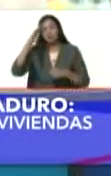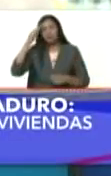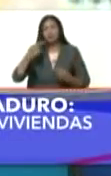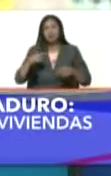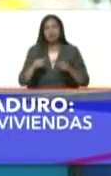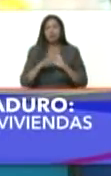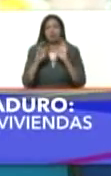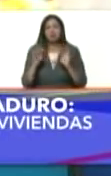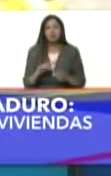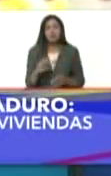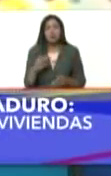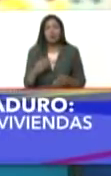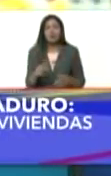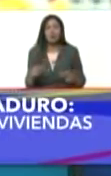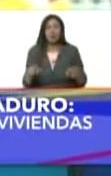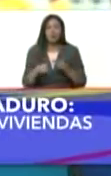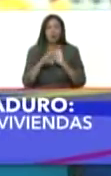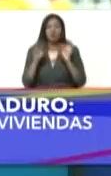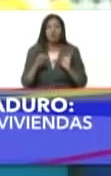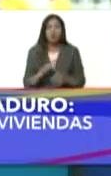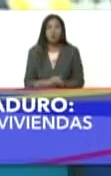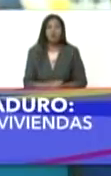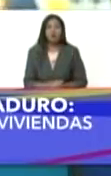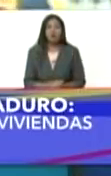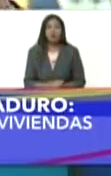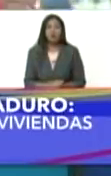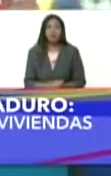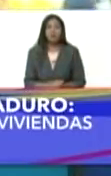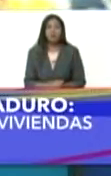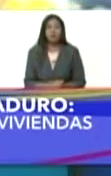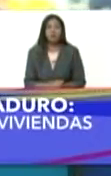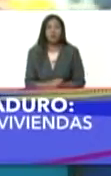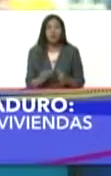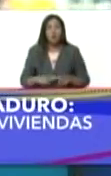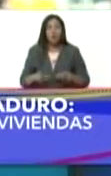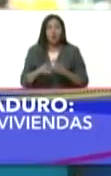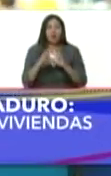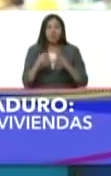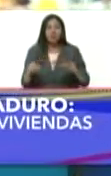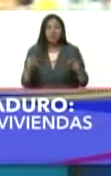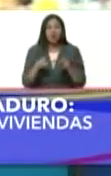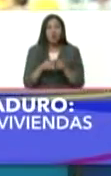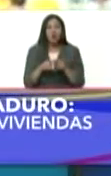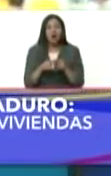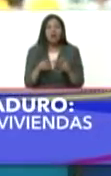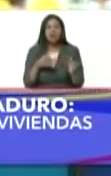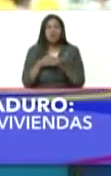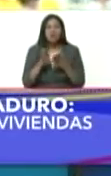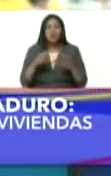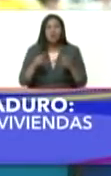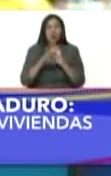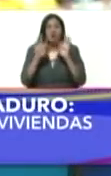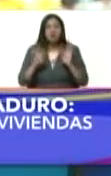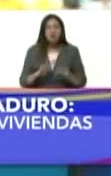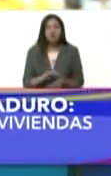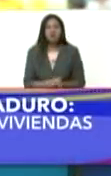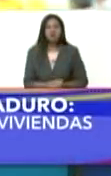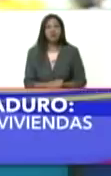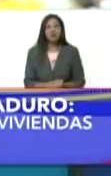ejercicio, valga la redundancia, de ocupación territorial, de ejercicio de soberanía. Y